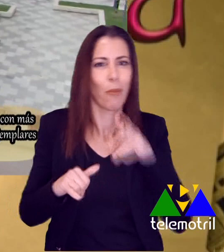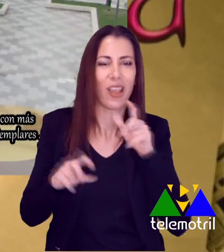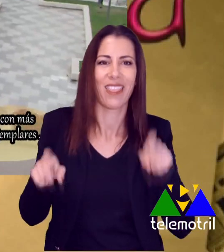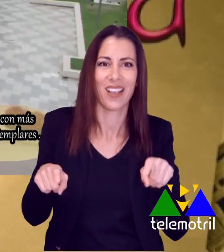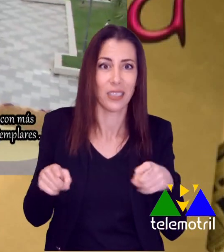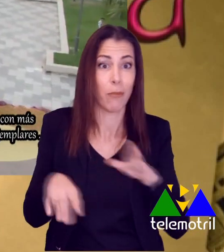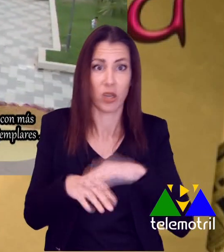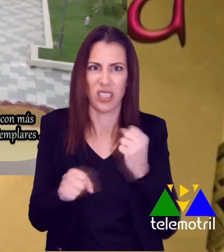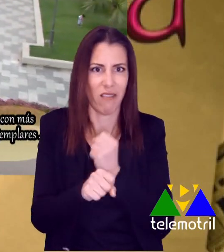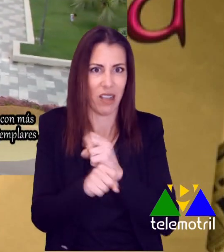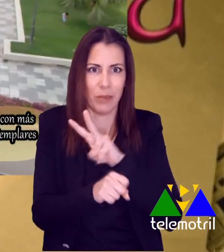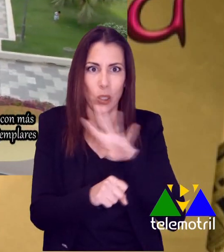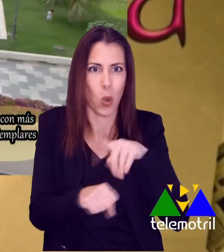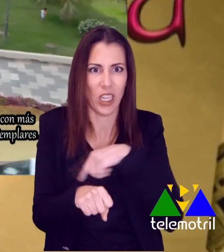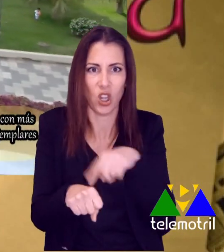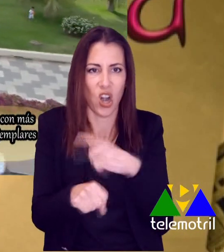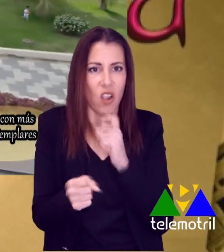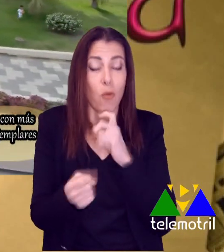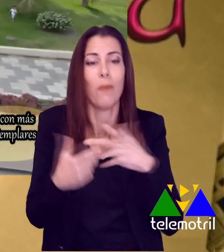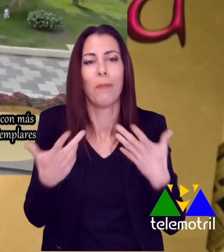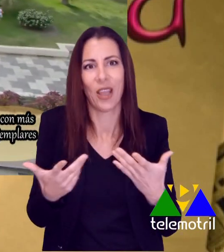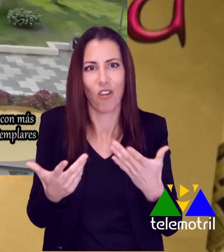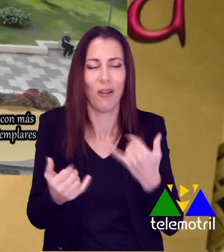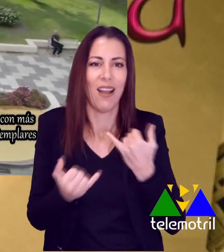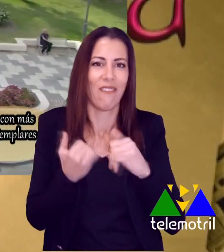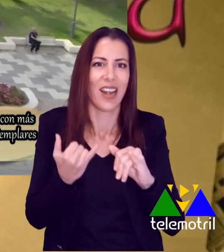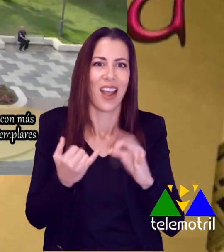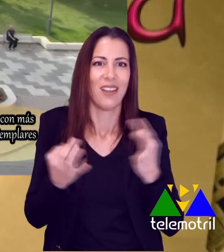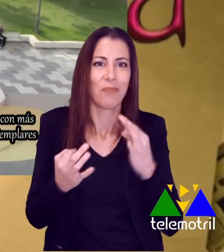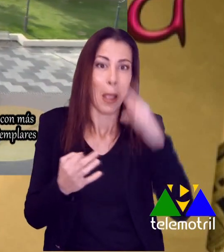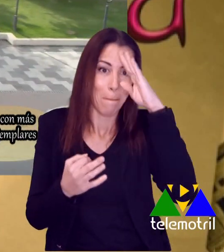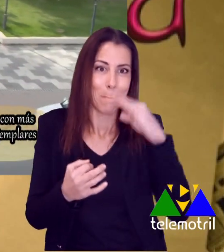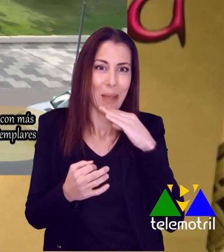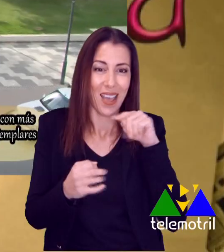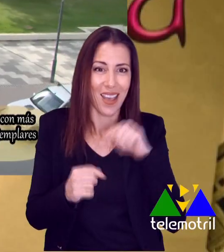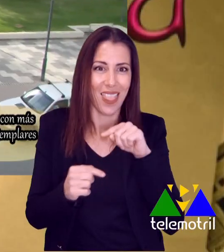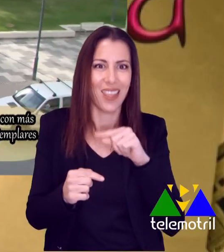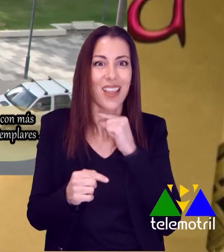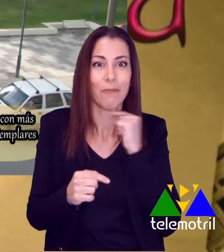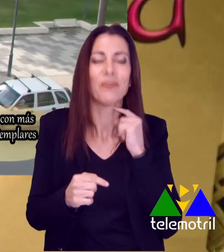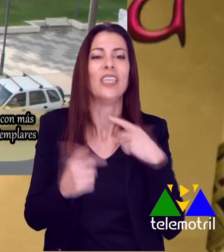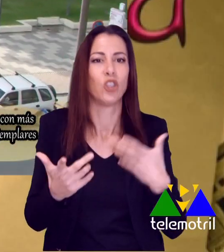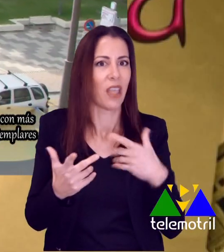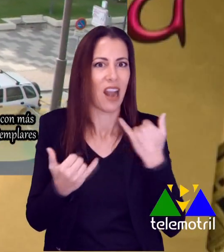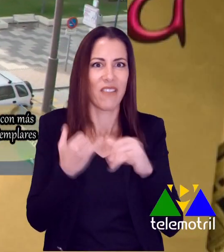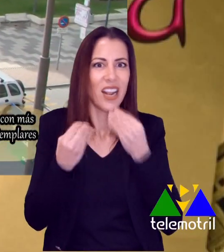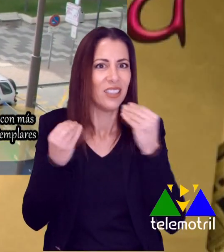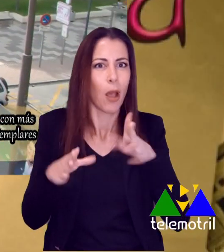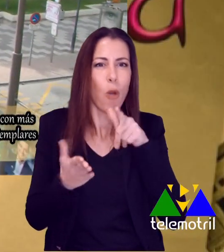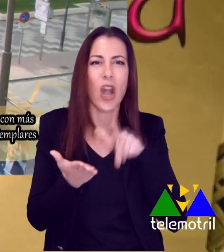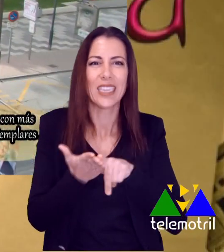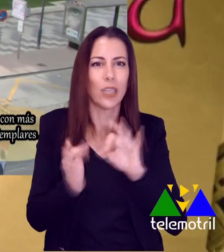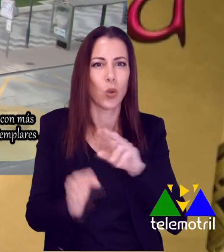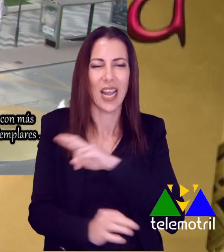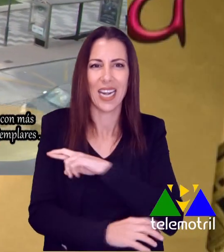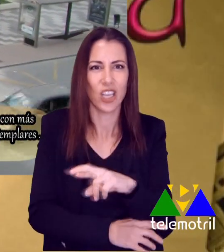se trabajaba 24 horas. Claro. Es decir, que indudablemente el padre Vascones además ha pasado a la historia de la literatura